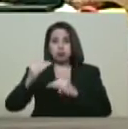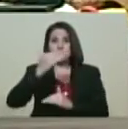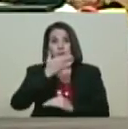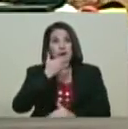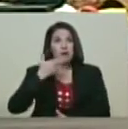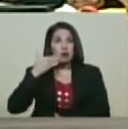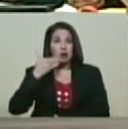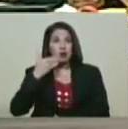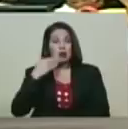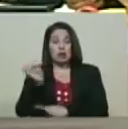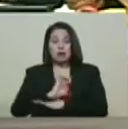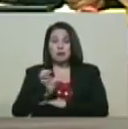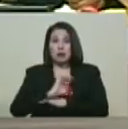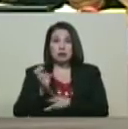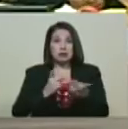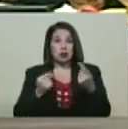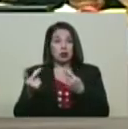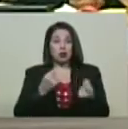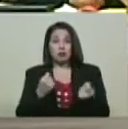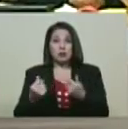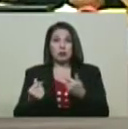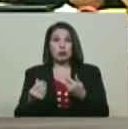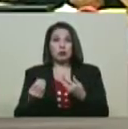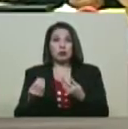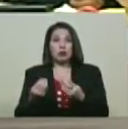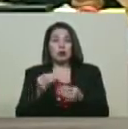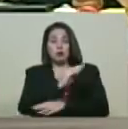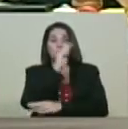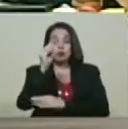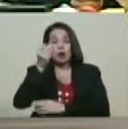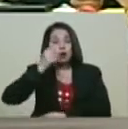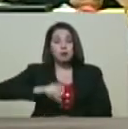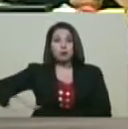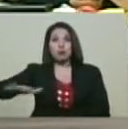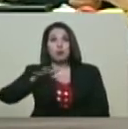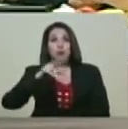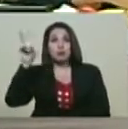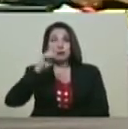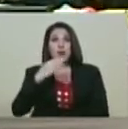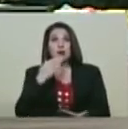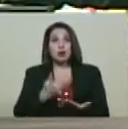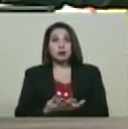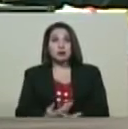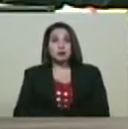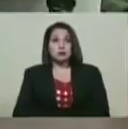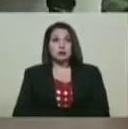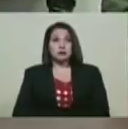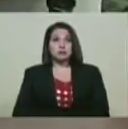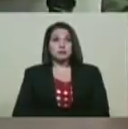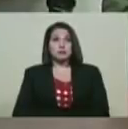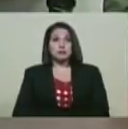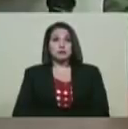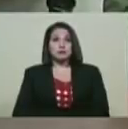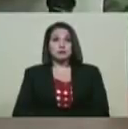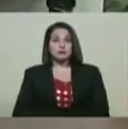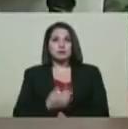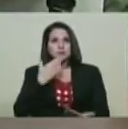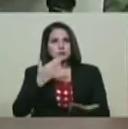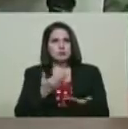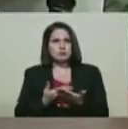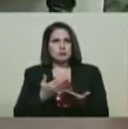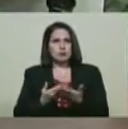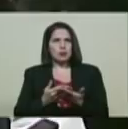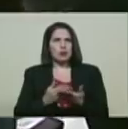la emergencia económica que estamos atravesando y por proteger al pueblo venezolano. Muchísimas gracias. Bueno, muchas gracias,